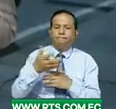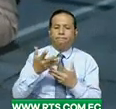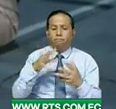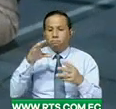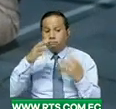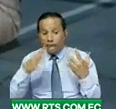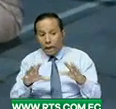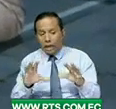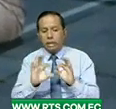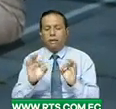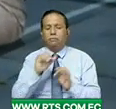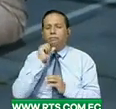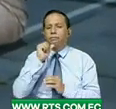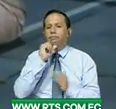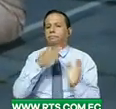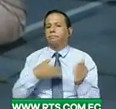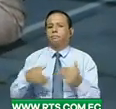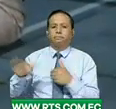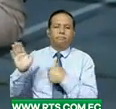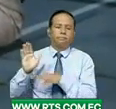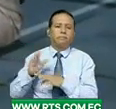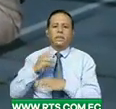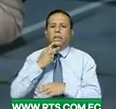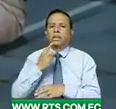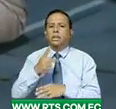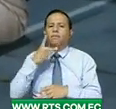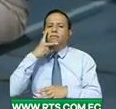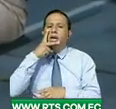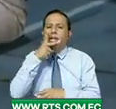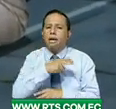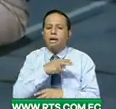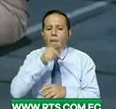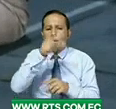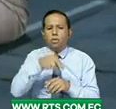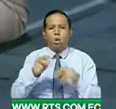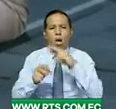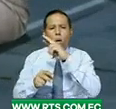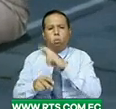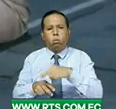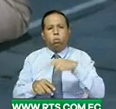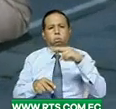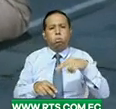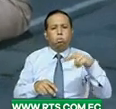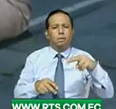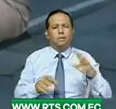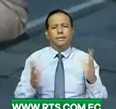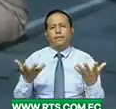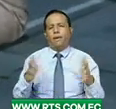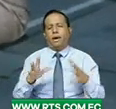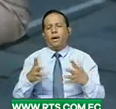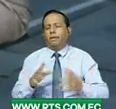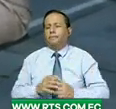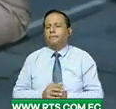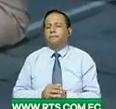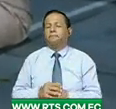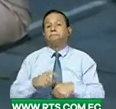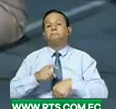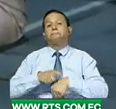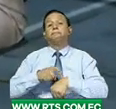está retirando en este instante, han descartado de que hay una persona fallecida en el malecón a la altura de la calle Roca. Son